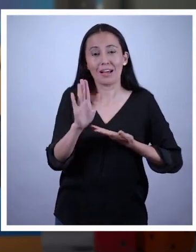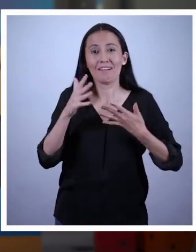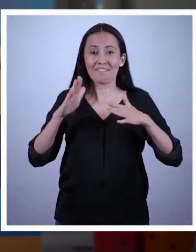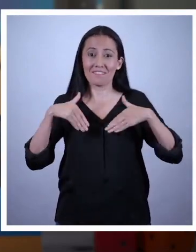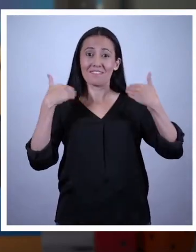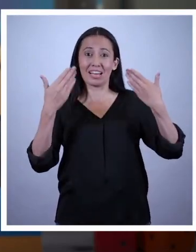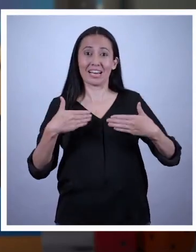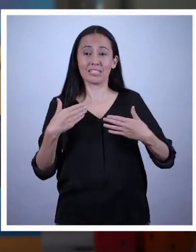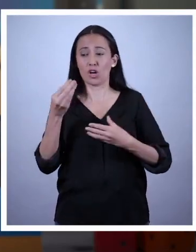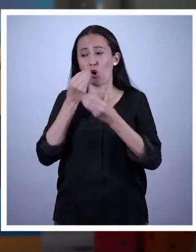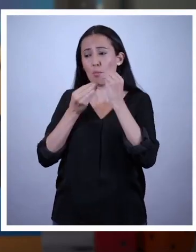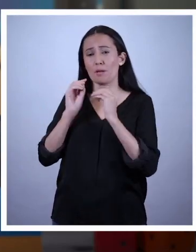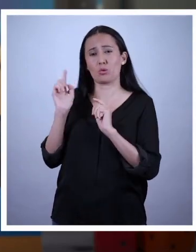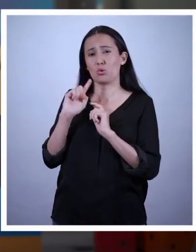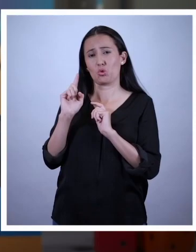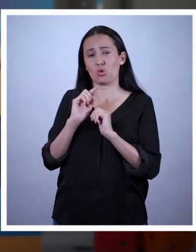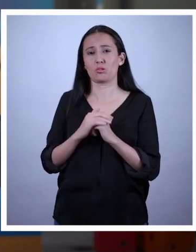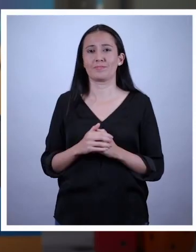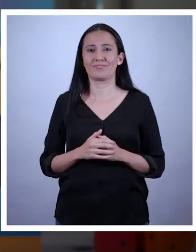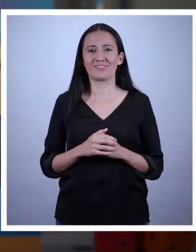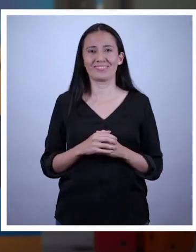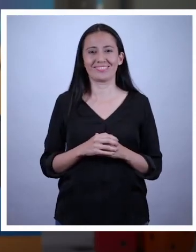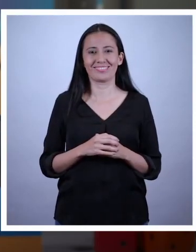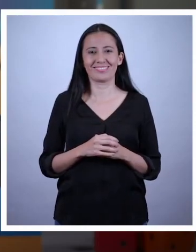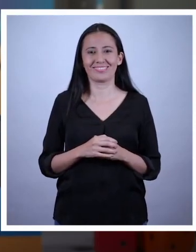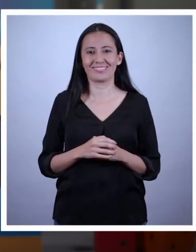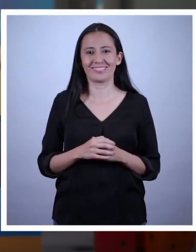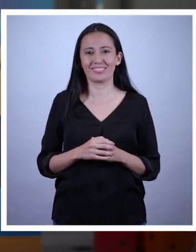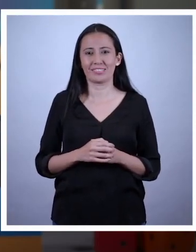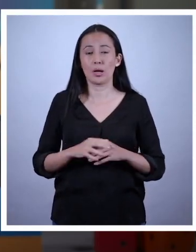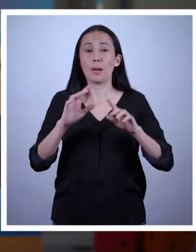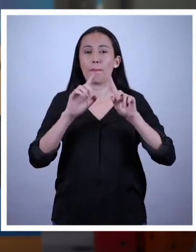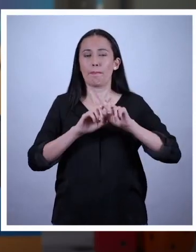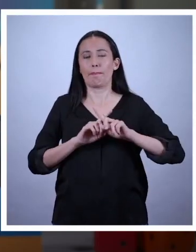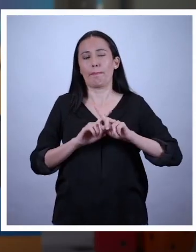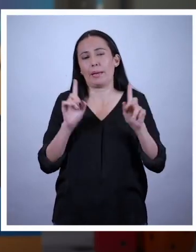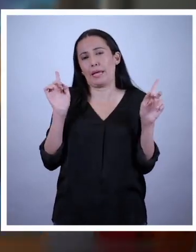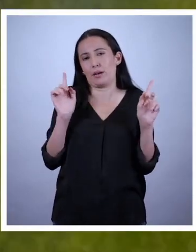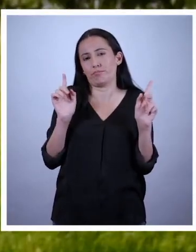aquí, en mis manos, feliz de no ser la cena de algún lobo.